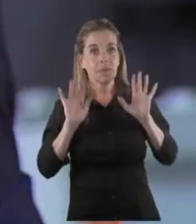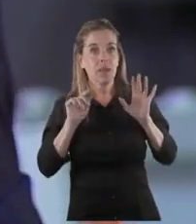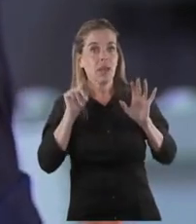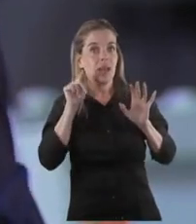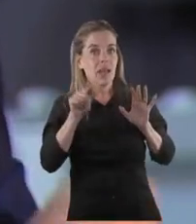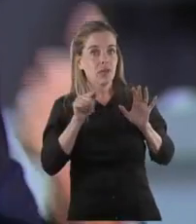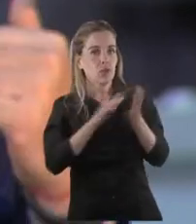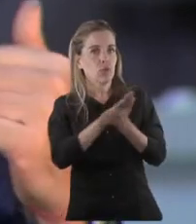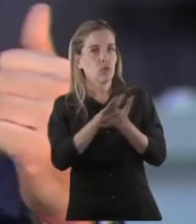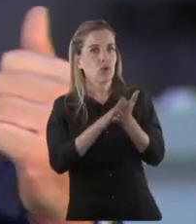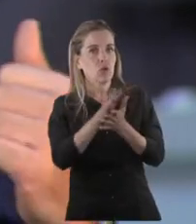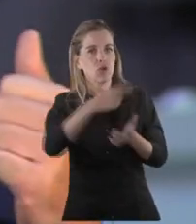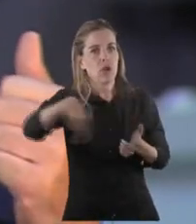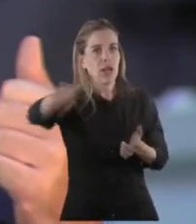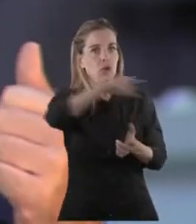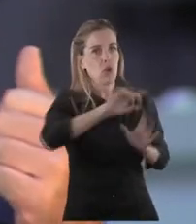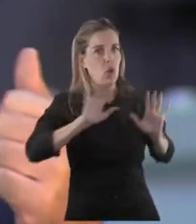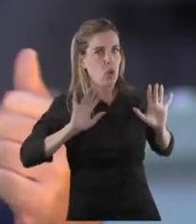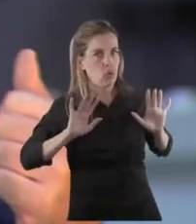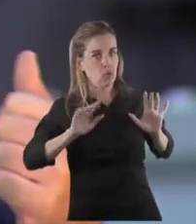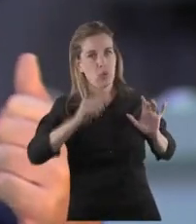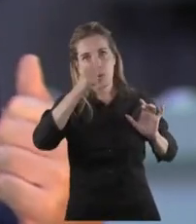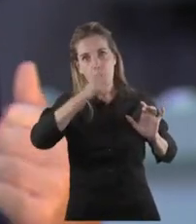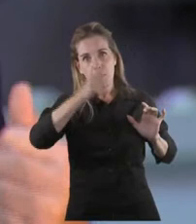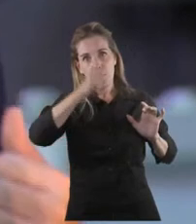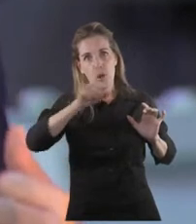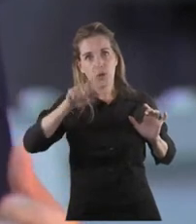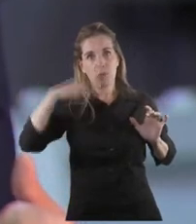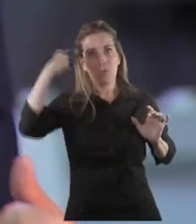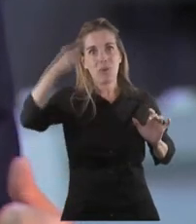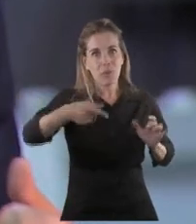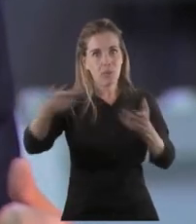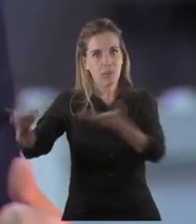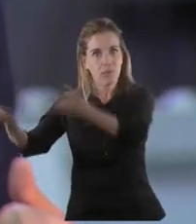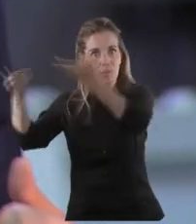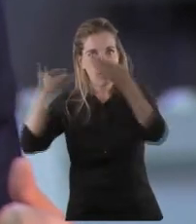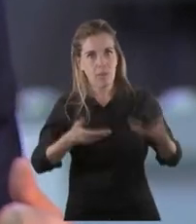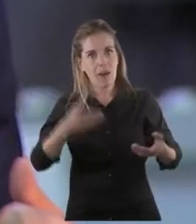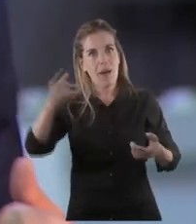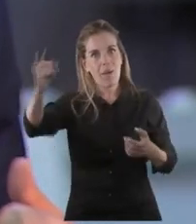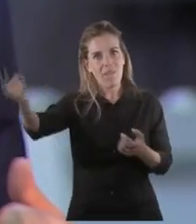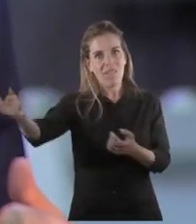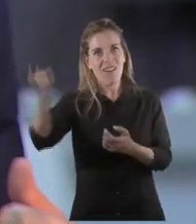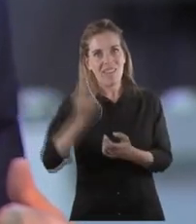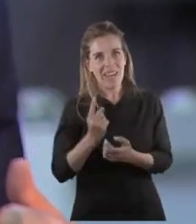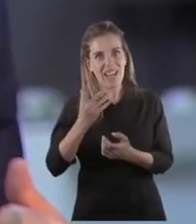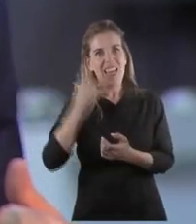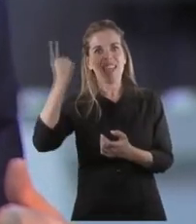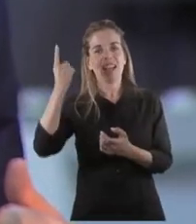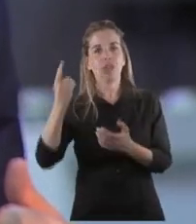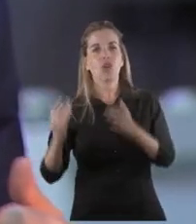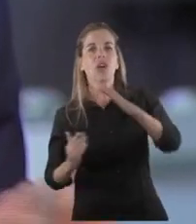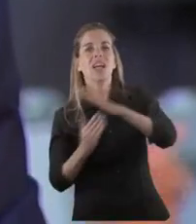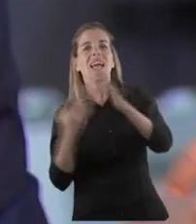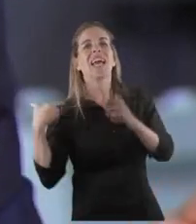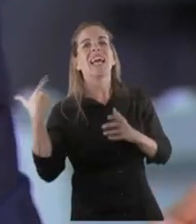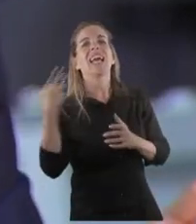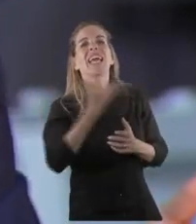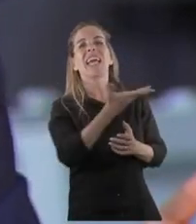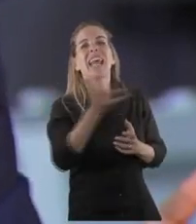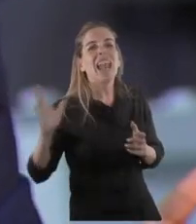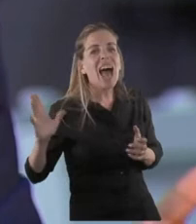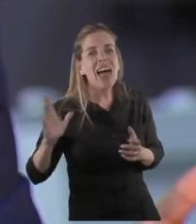resolver juntos. El domingo recibo al director general de la FAO. ¿Y por qué viene a verme? Por el